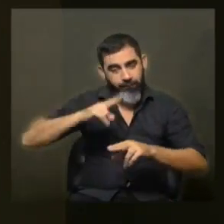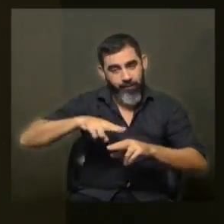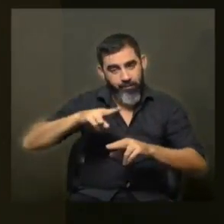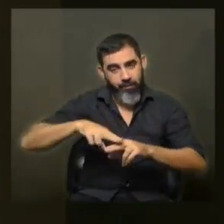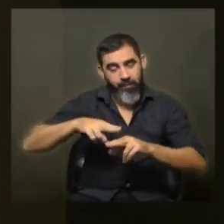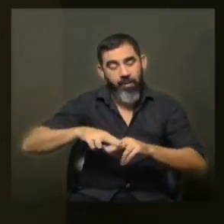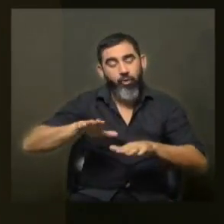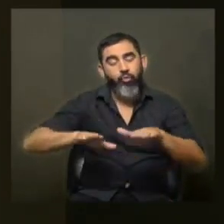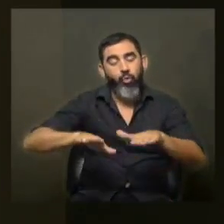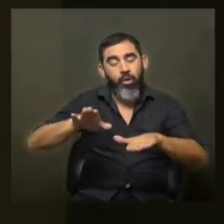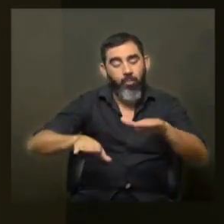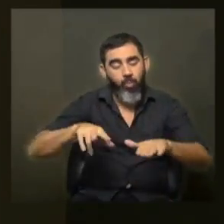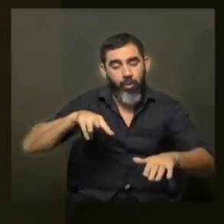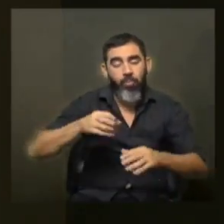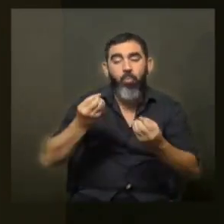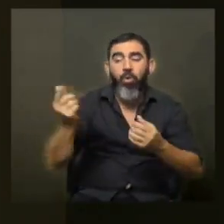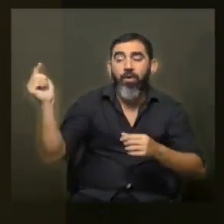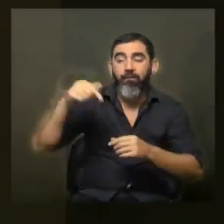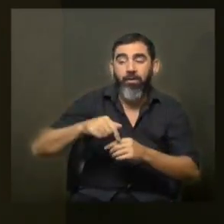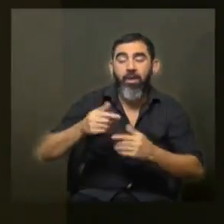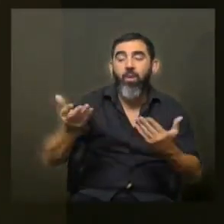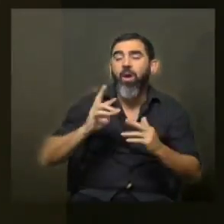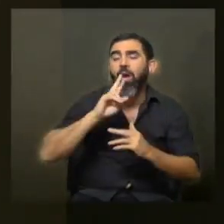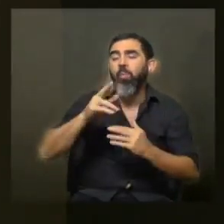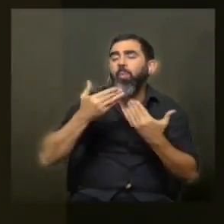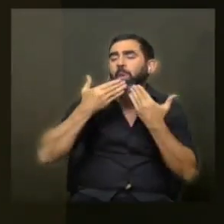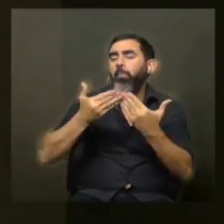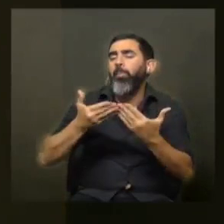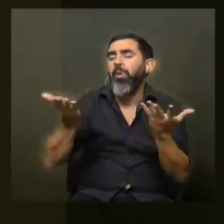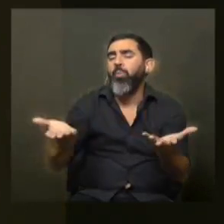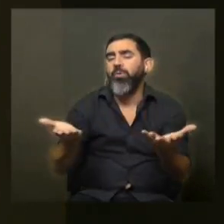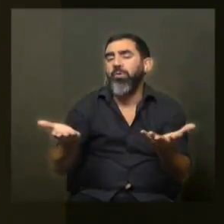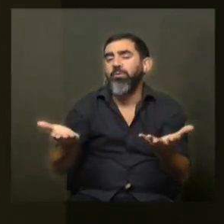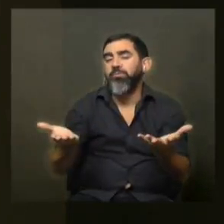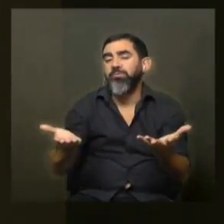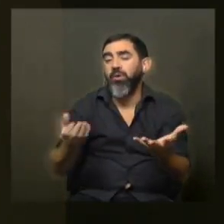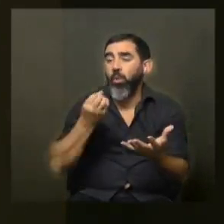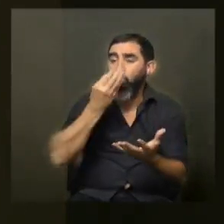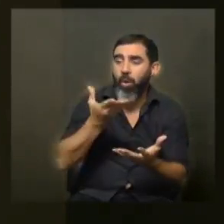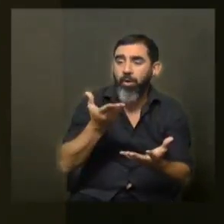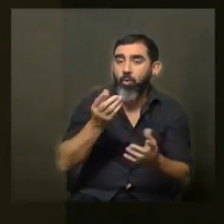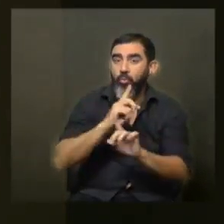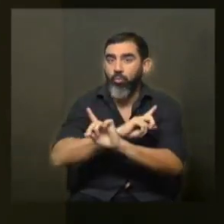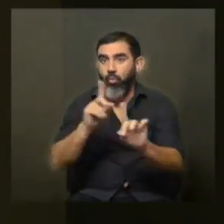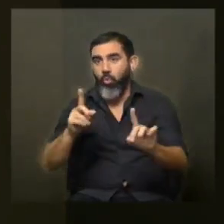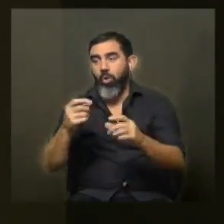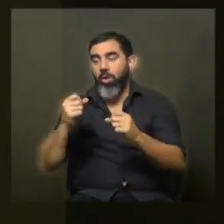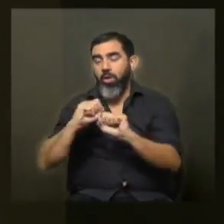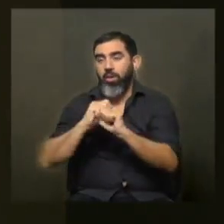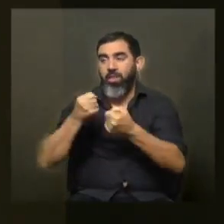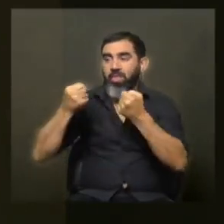el sonambulismo, ya sabemos qué lo causa. Ahora respondamos la pregunta que nos trajo hasta aquí, ¿no? ¿Es bueno, no es bueno? ¿Qué